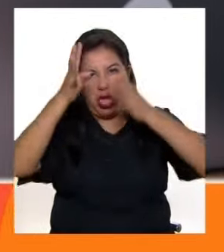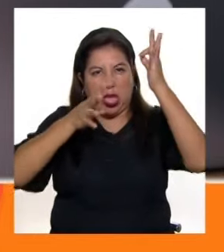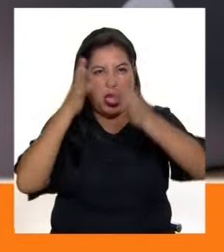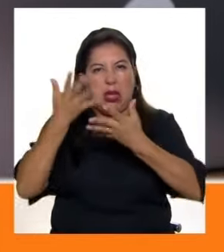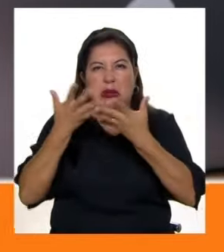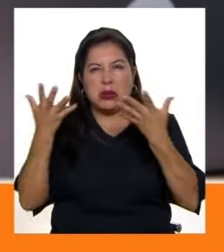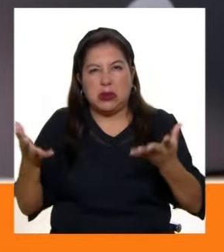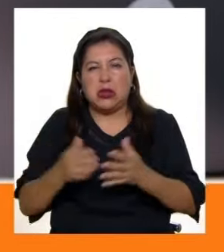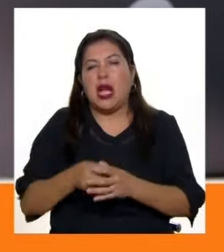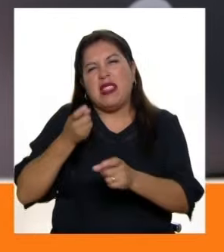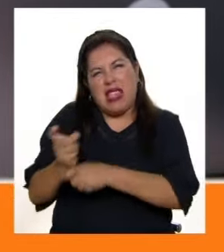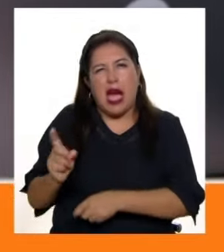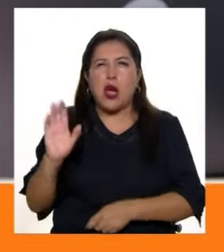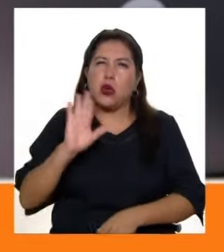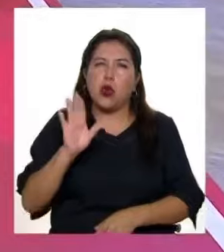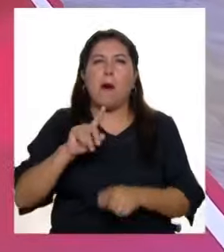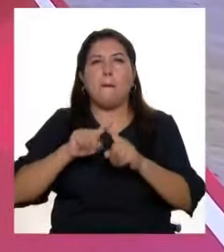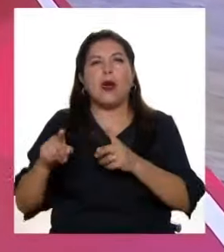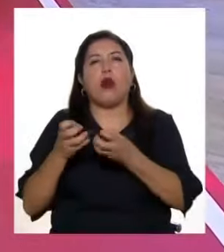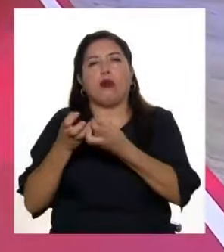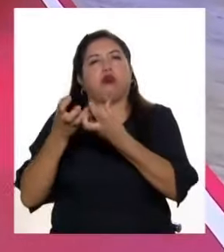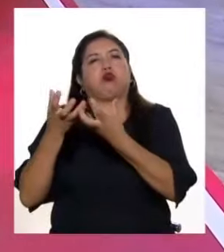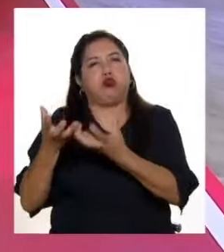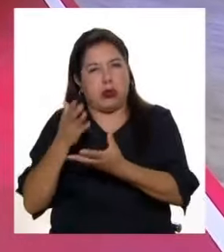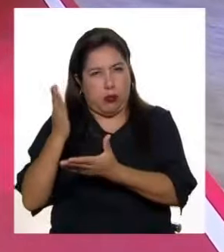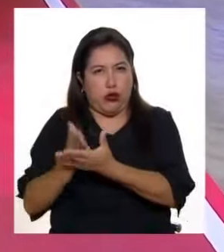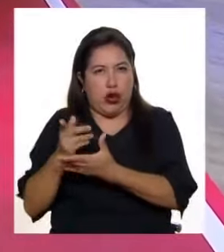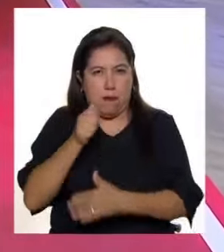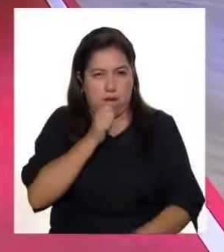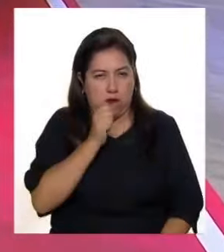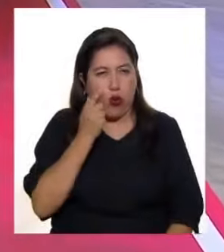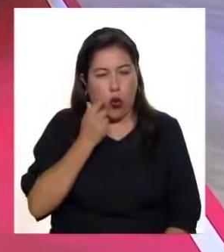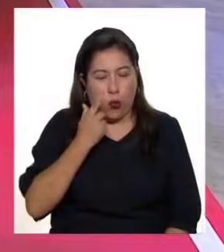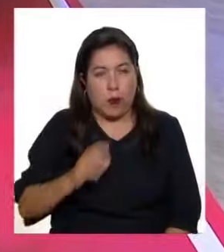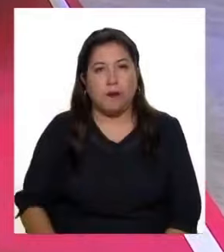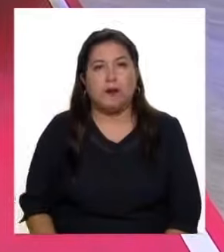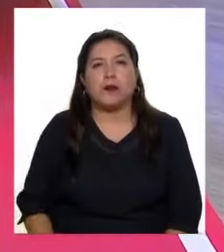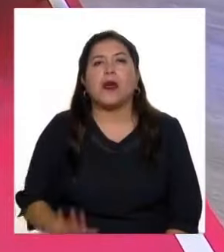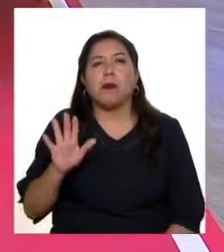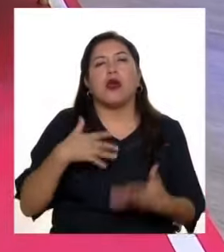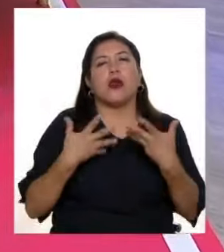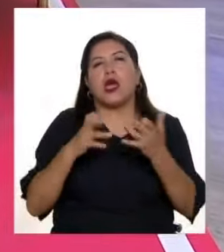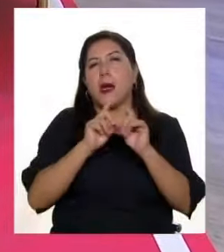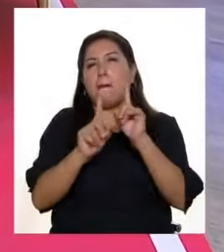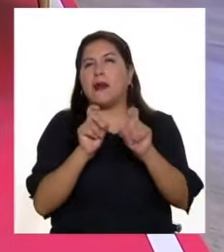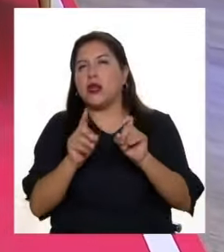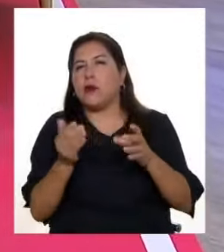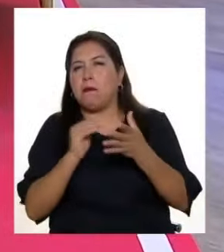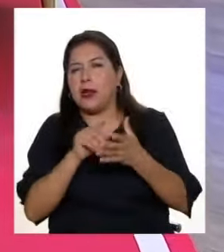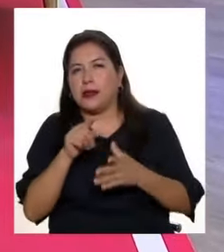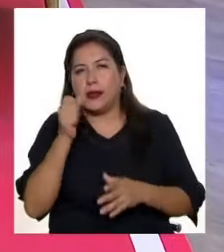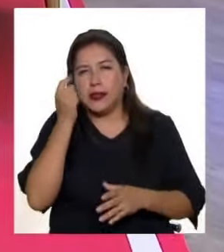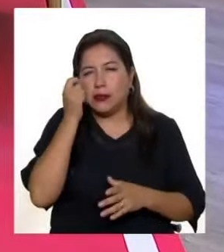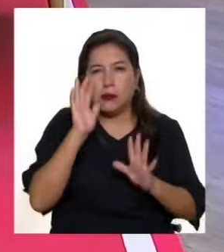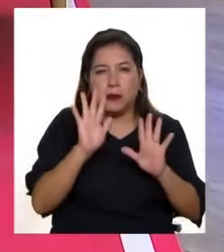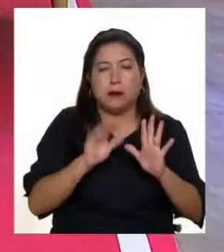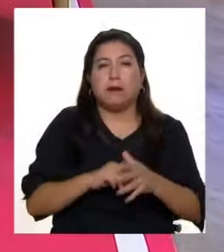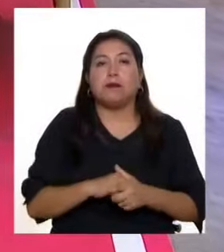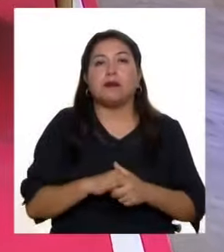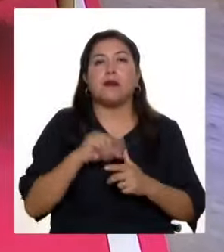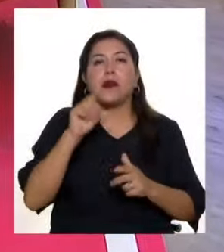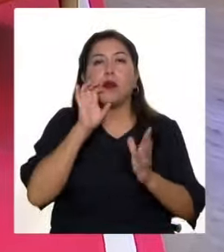no dañan, pero sí inflaman la próstata. Doctor Medina, yo quiero complicar un poquito el tema para poder entenderlo mejor al final. Ok. Claro. ¿Uno puede